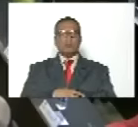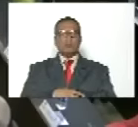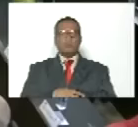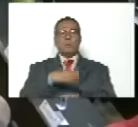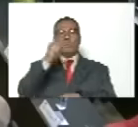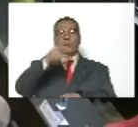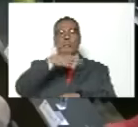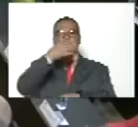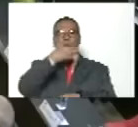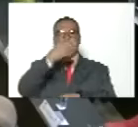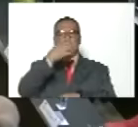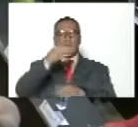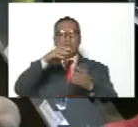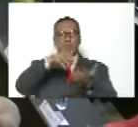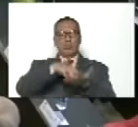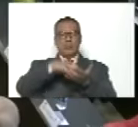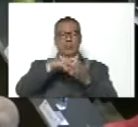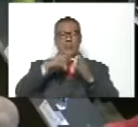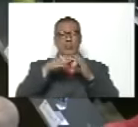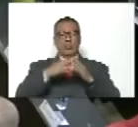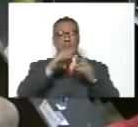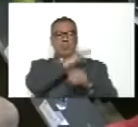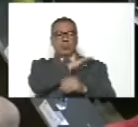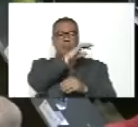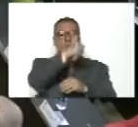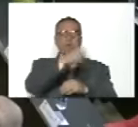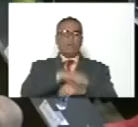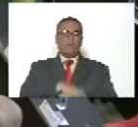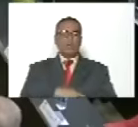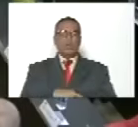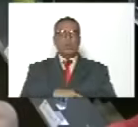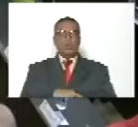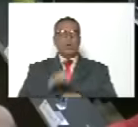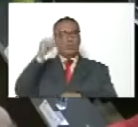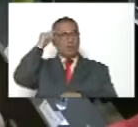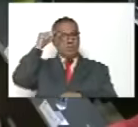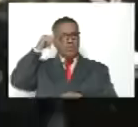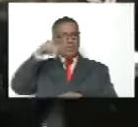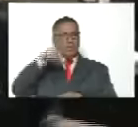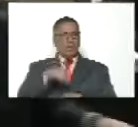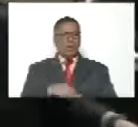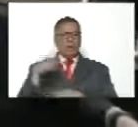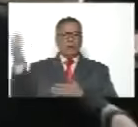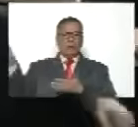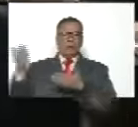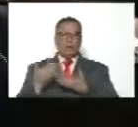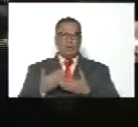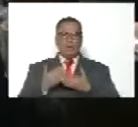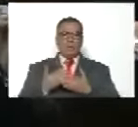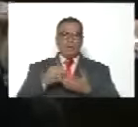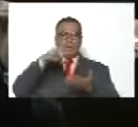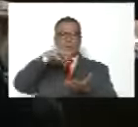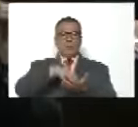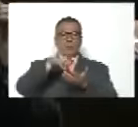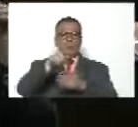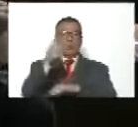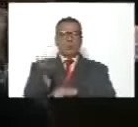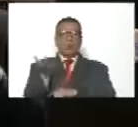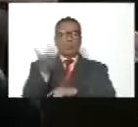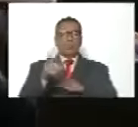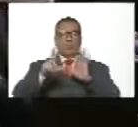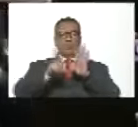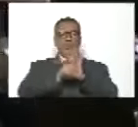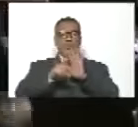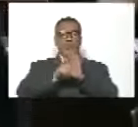Buenas tardes a esta Cámara Parlamentaria, a la Junta Directiva. El día de hoy traemos ante la plenaria esta importante